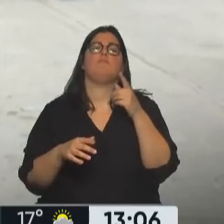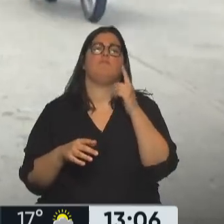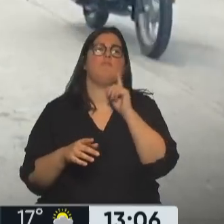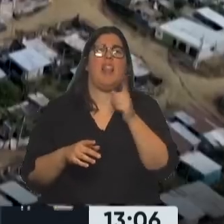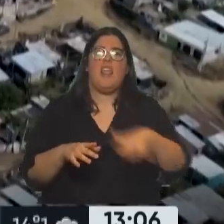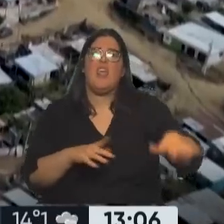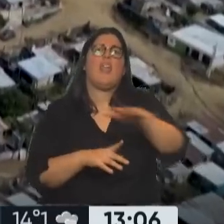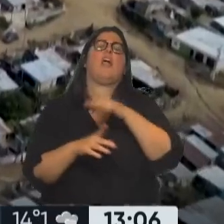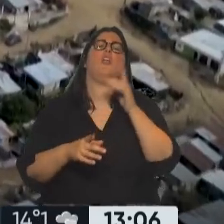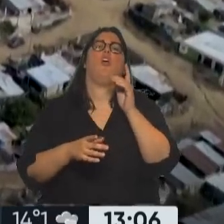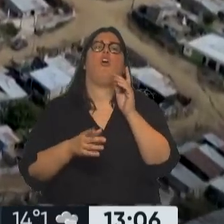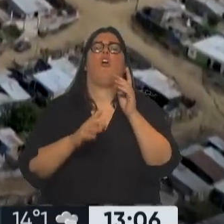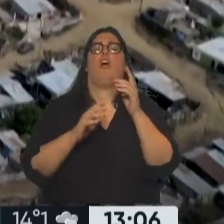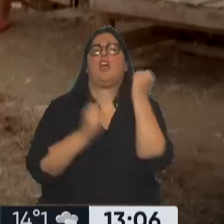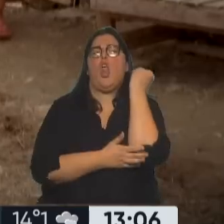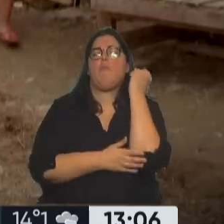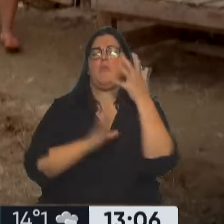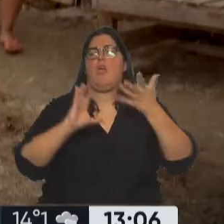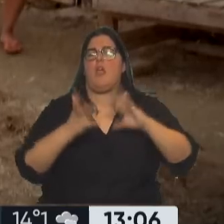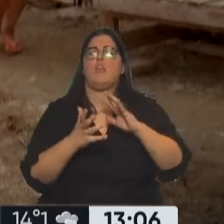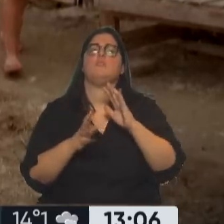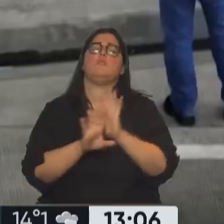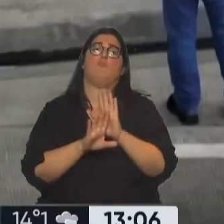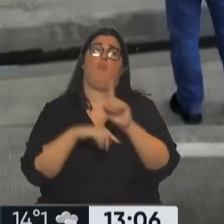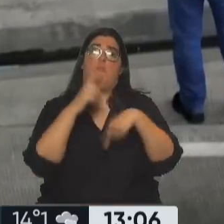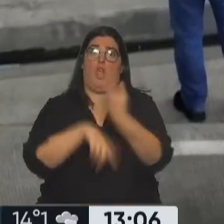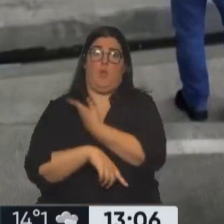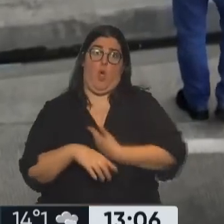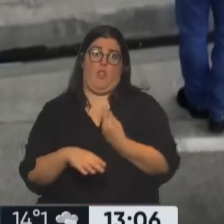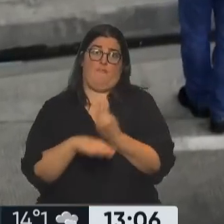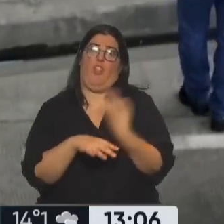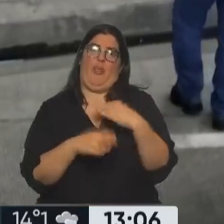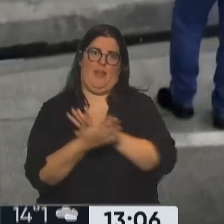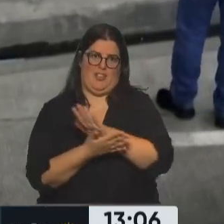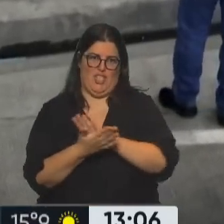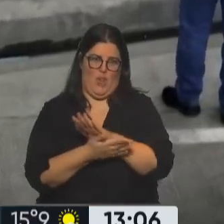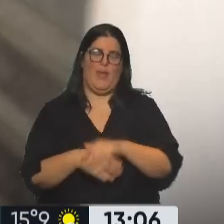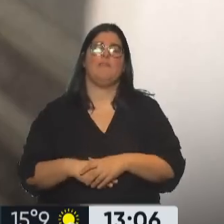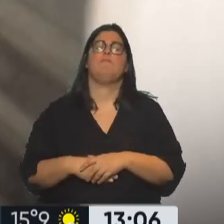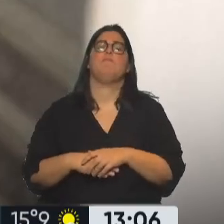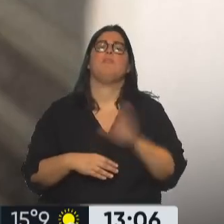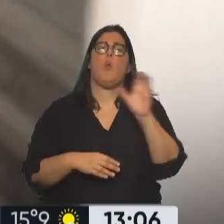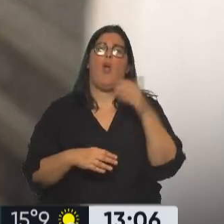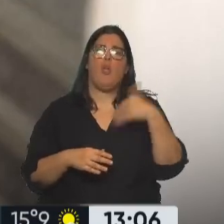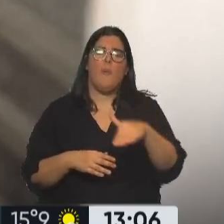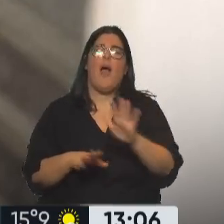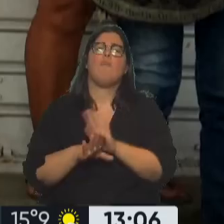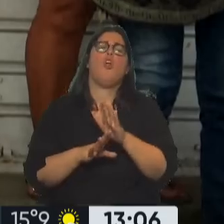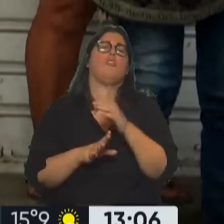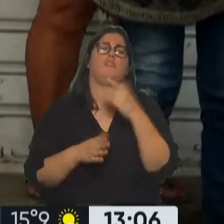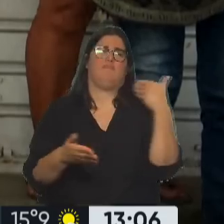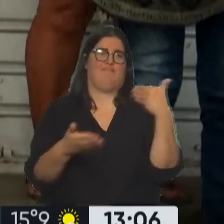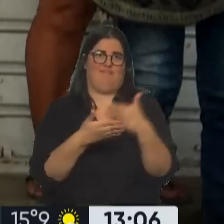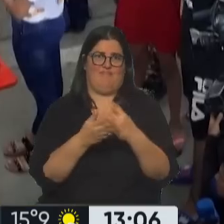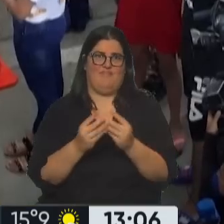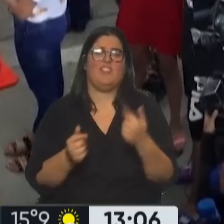los principales desafíos que deberá enfrentar el próximo gobierno. Ecuador se encamina a cerrar el año con la mayor tasa de muertes violentas,